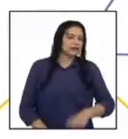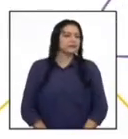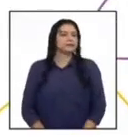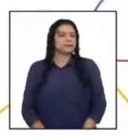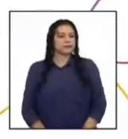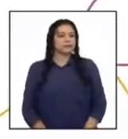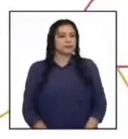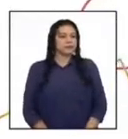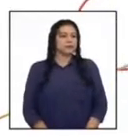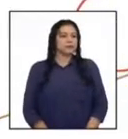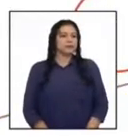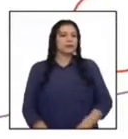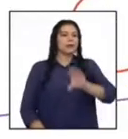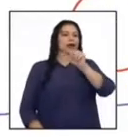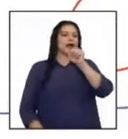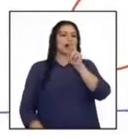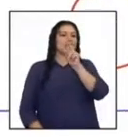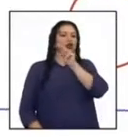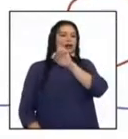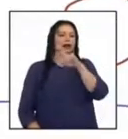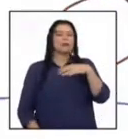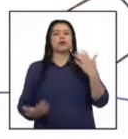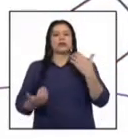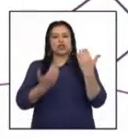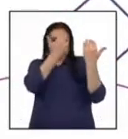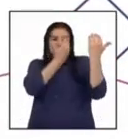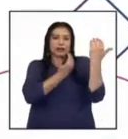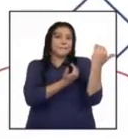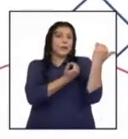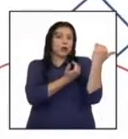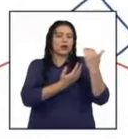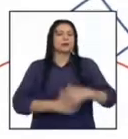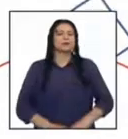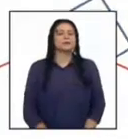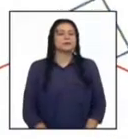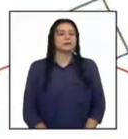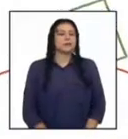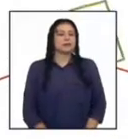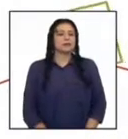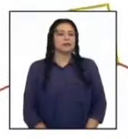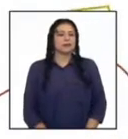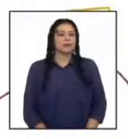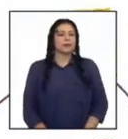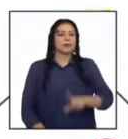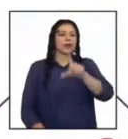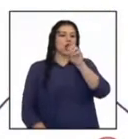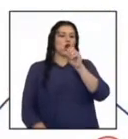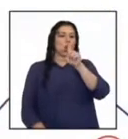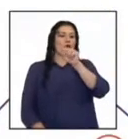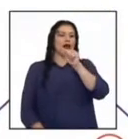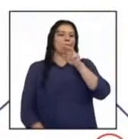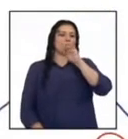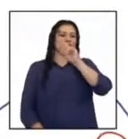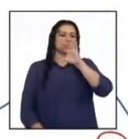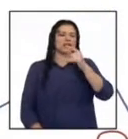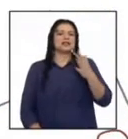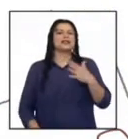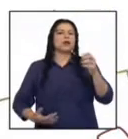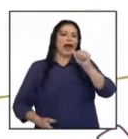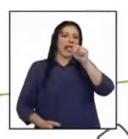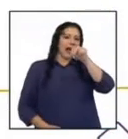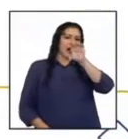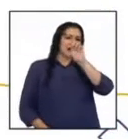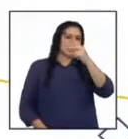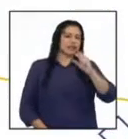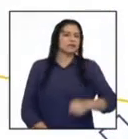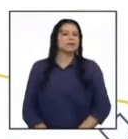Libertad. Carlota Ramos de Santolaya, diputada por el departamento de Piura. Lola Blanco Montesinos, diputada por el departamento